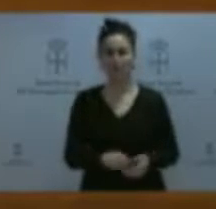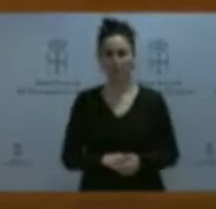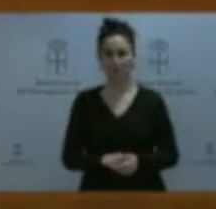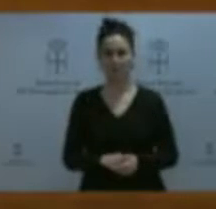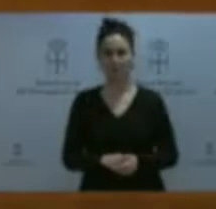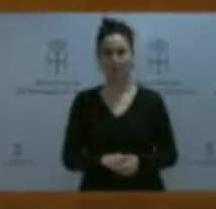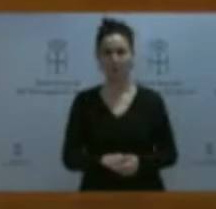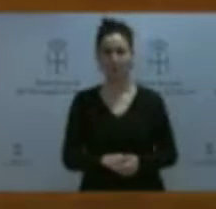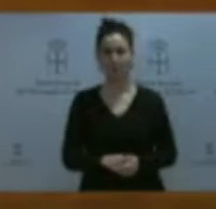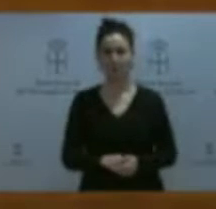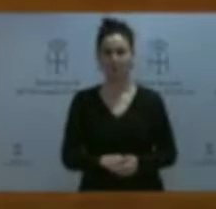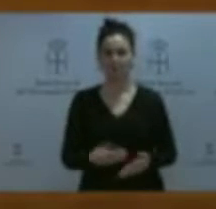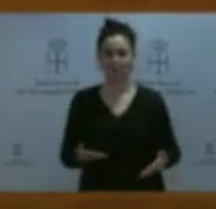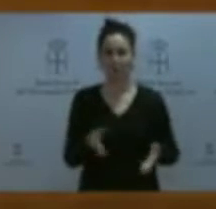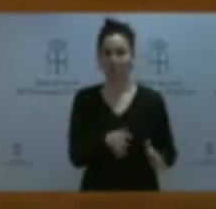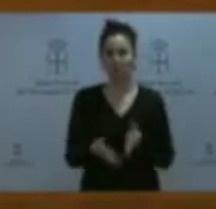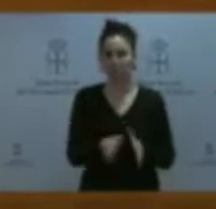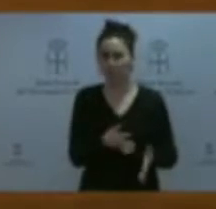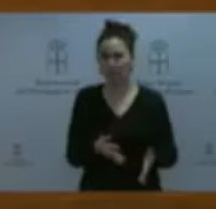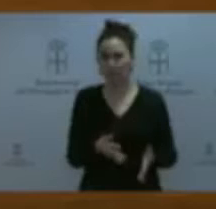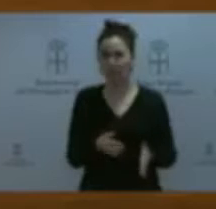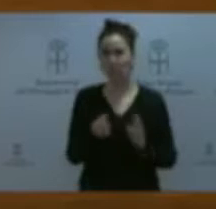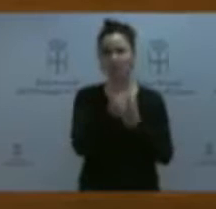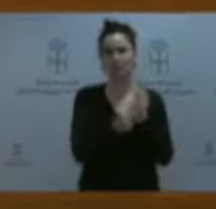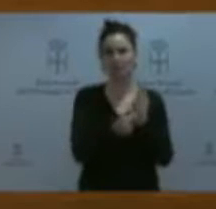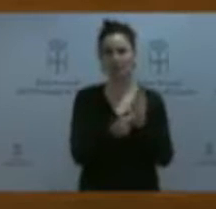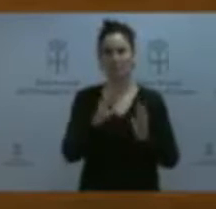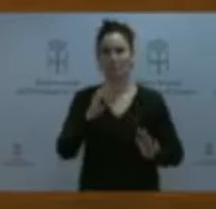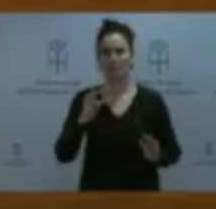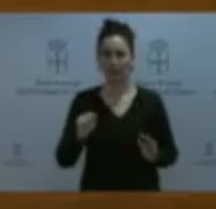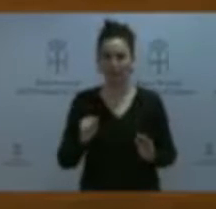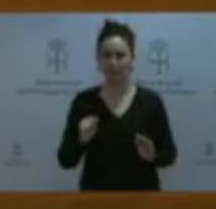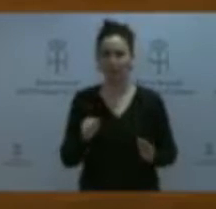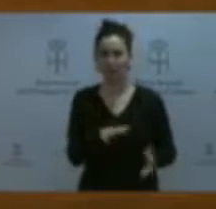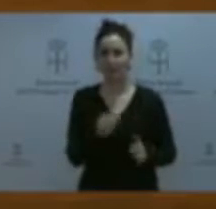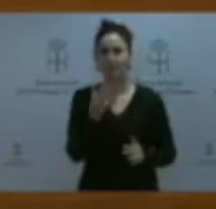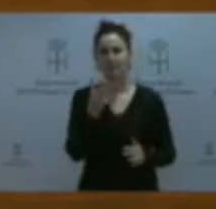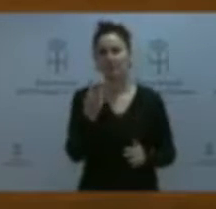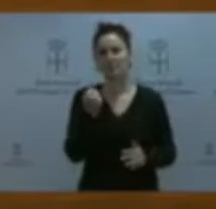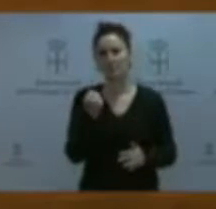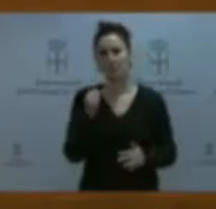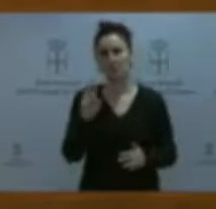aproximadamente, y según criterios del Consorcio de Transportes, costaría unos 3 millones de euros su aplicación.